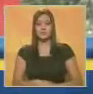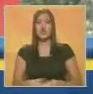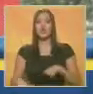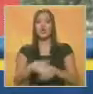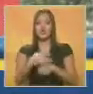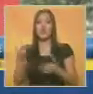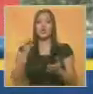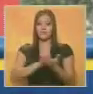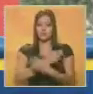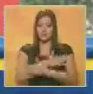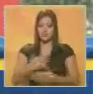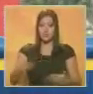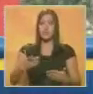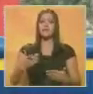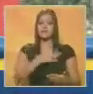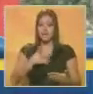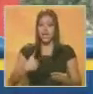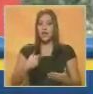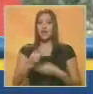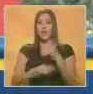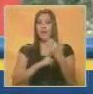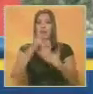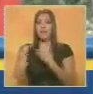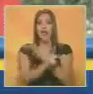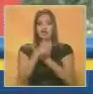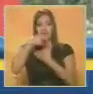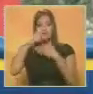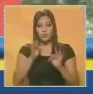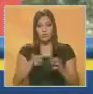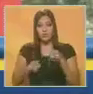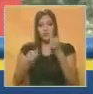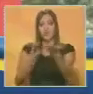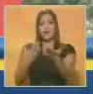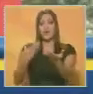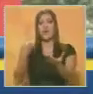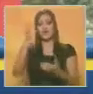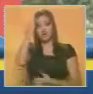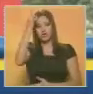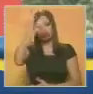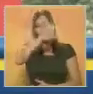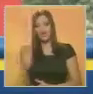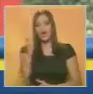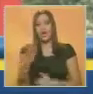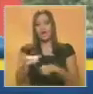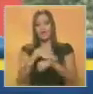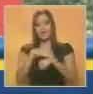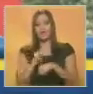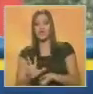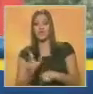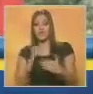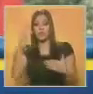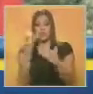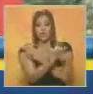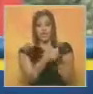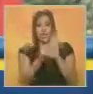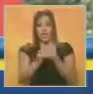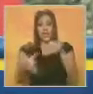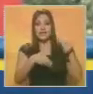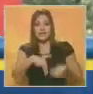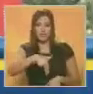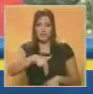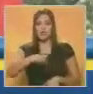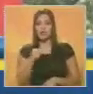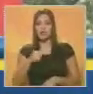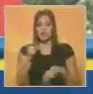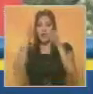poner a orden del ejecutivo nacional su plan de seguridad presentado en el Consejo Federal de gobierno y tres proyectos de ley sobre desarme depuración